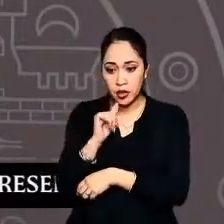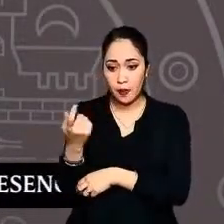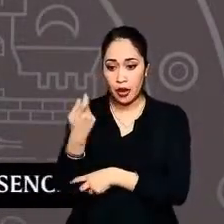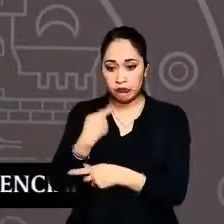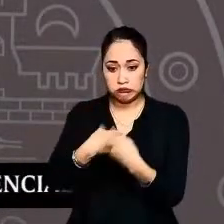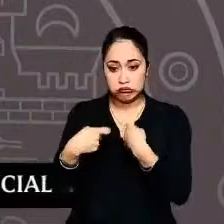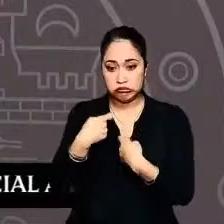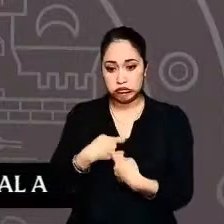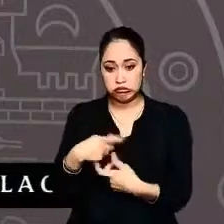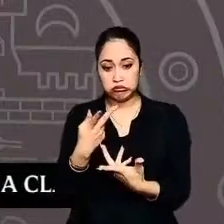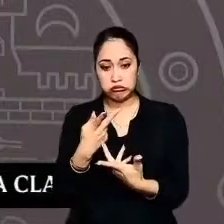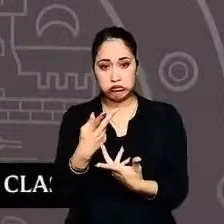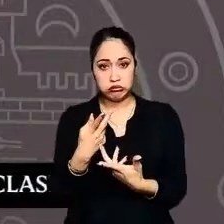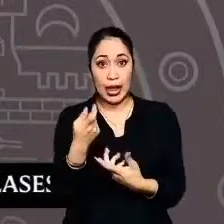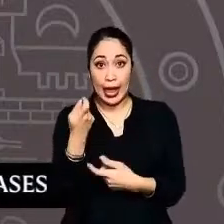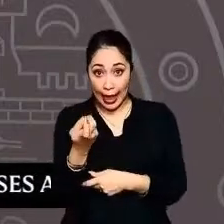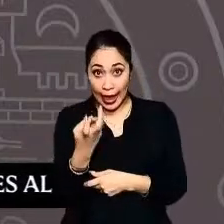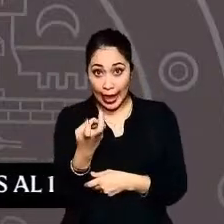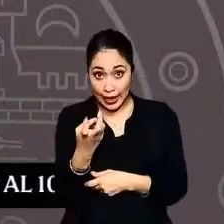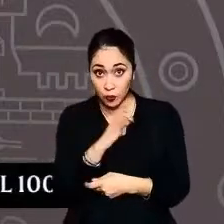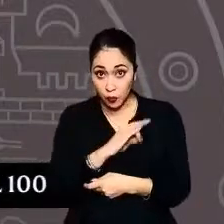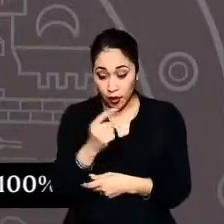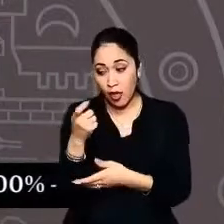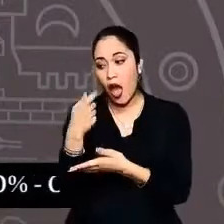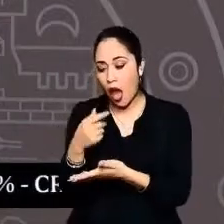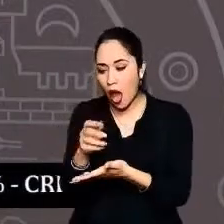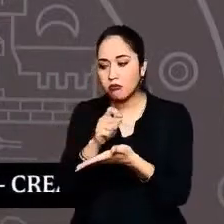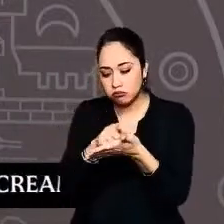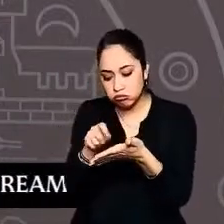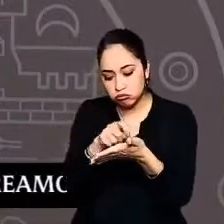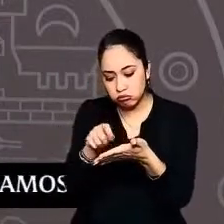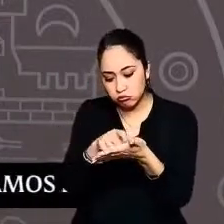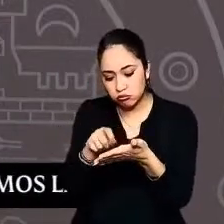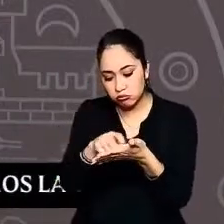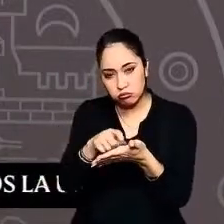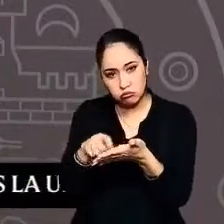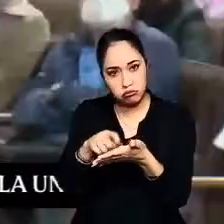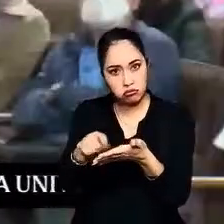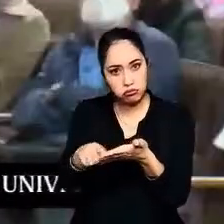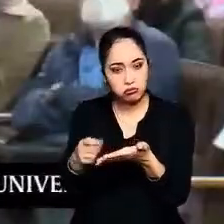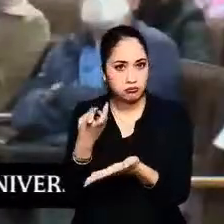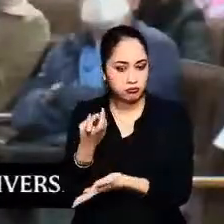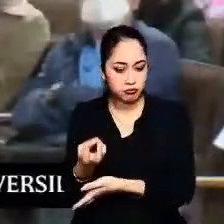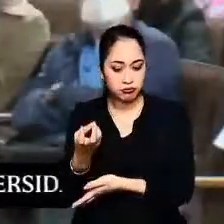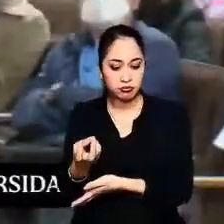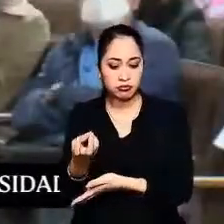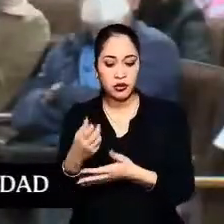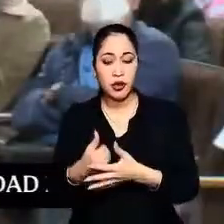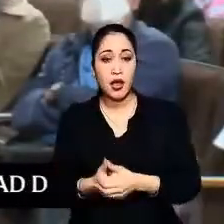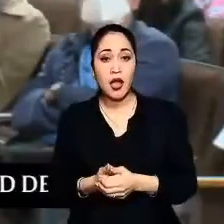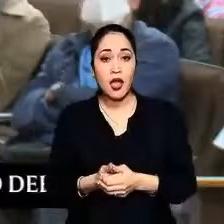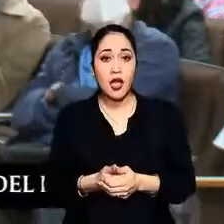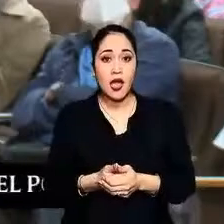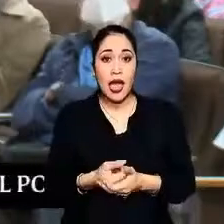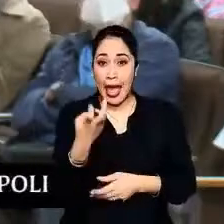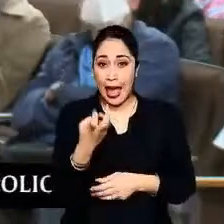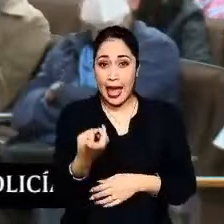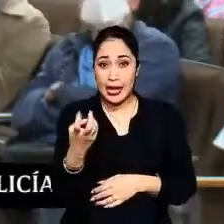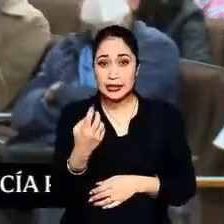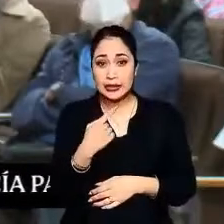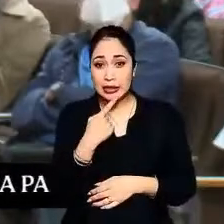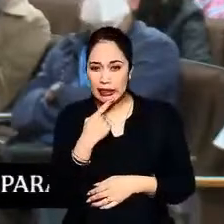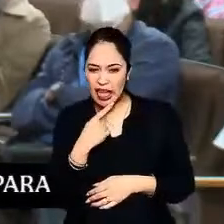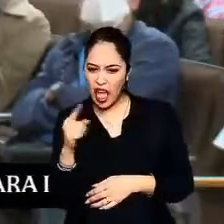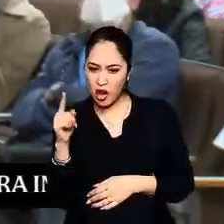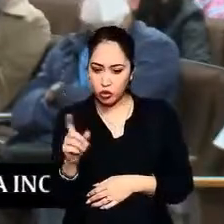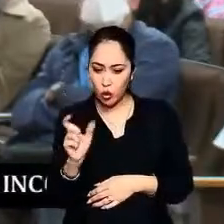para registrar la violencia. Y esa justamente denuncia, ¿a qué te lleva?